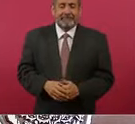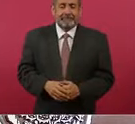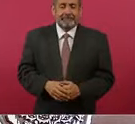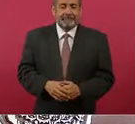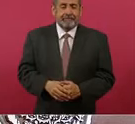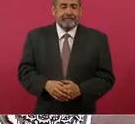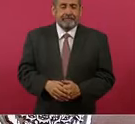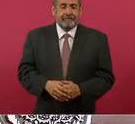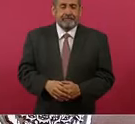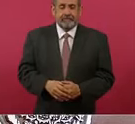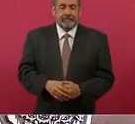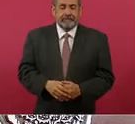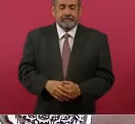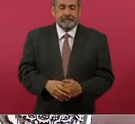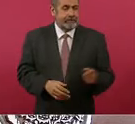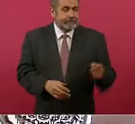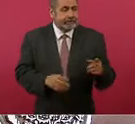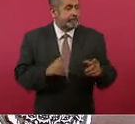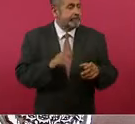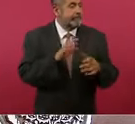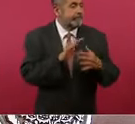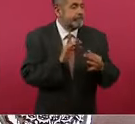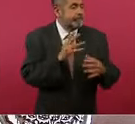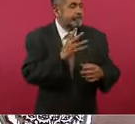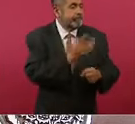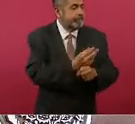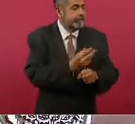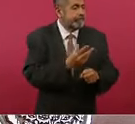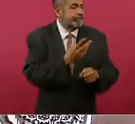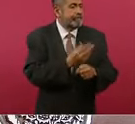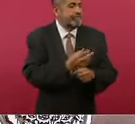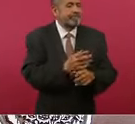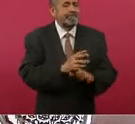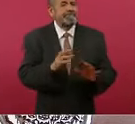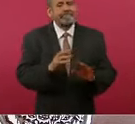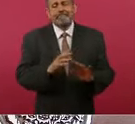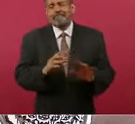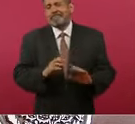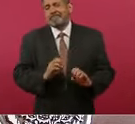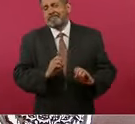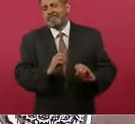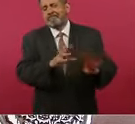Ya no hay mucho que hacer con ellos.